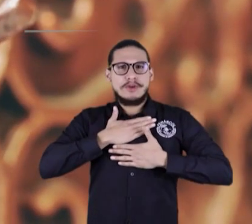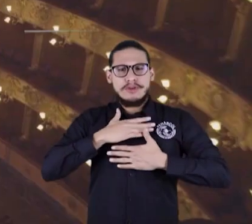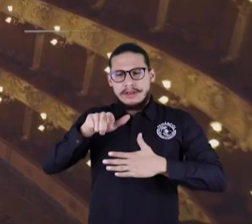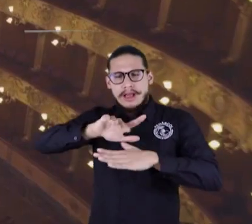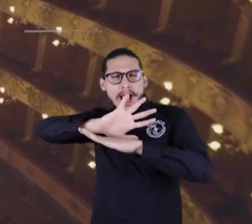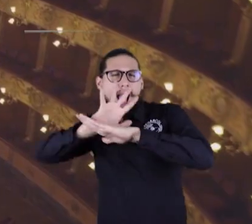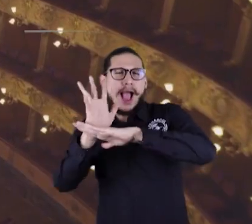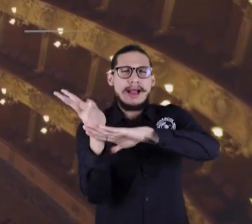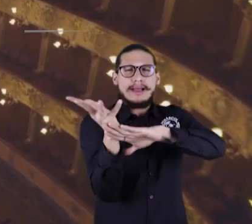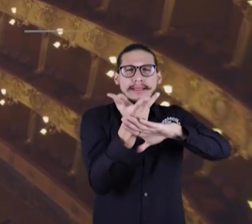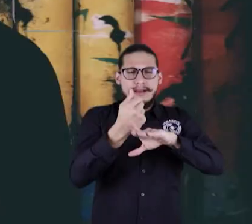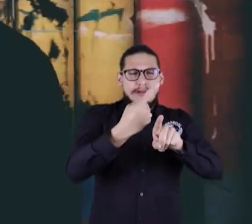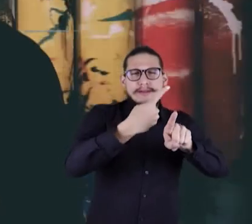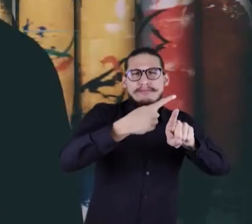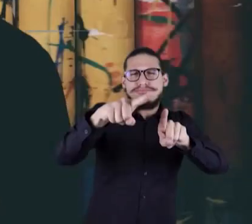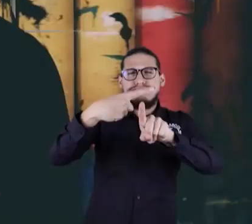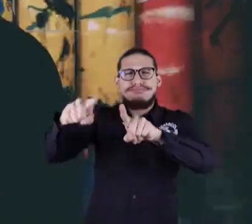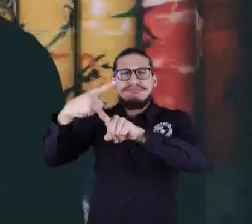Patrimonio.